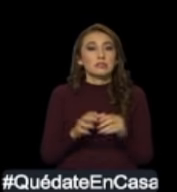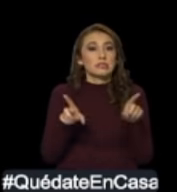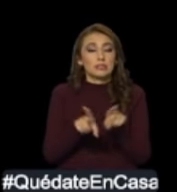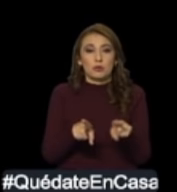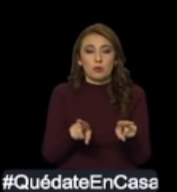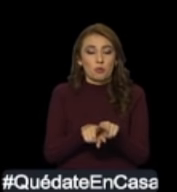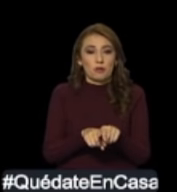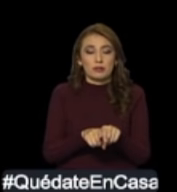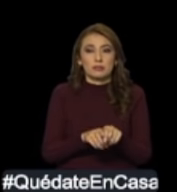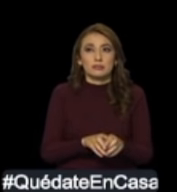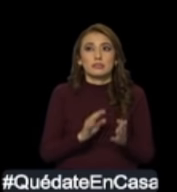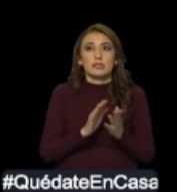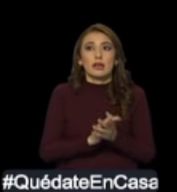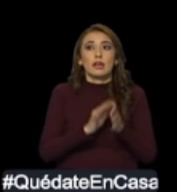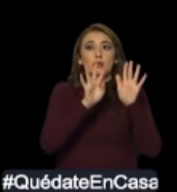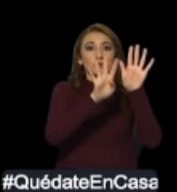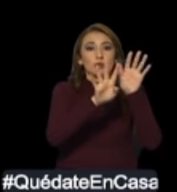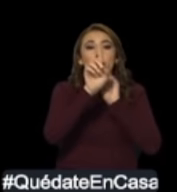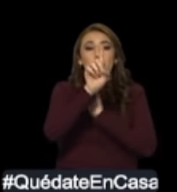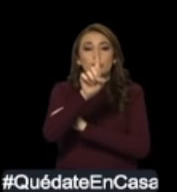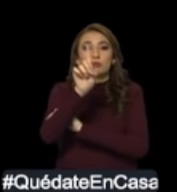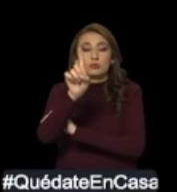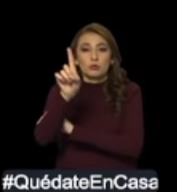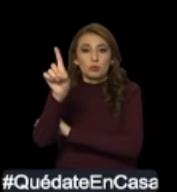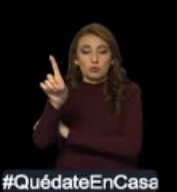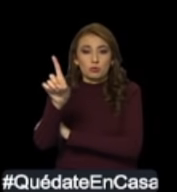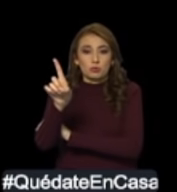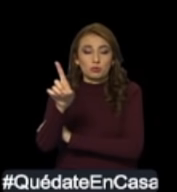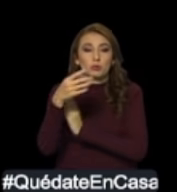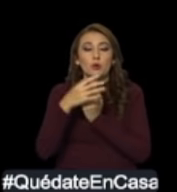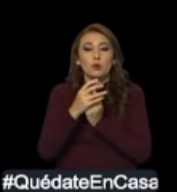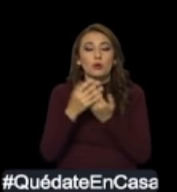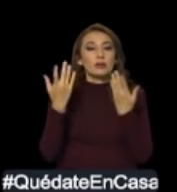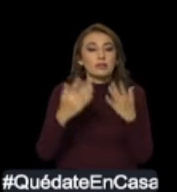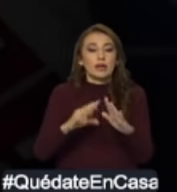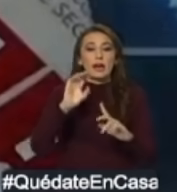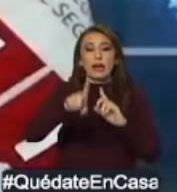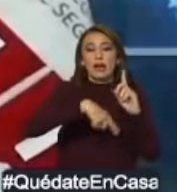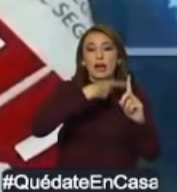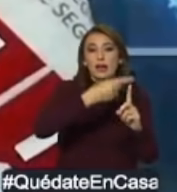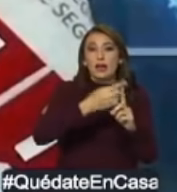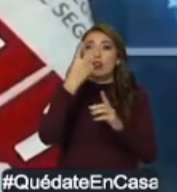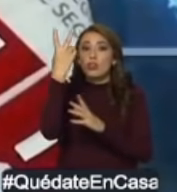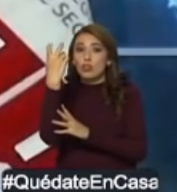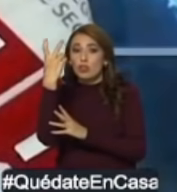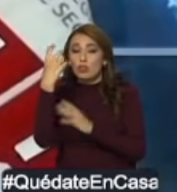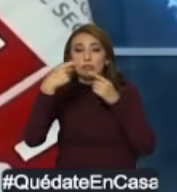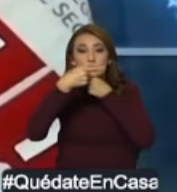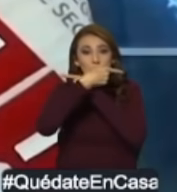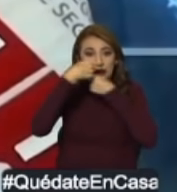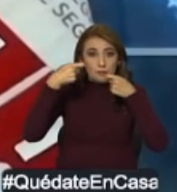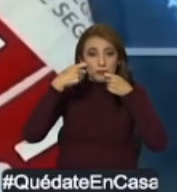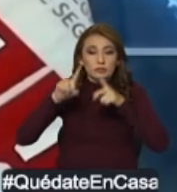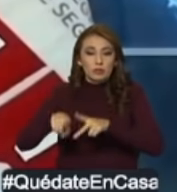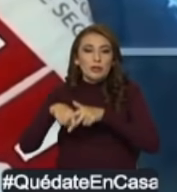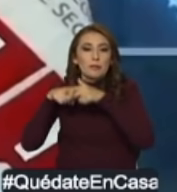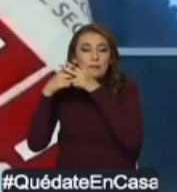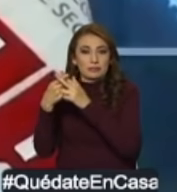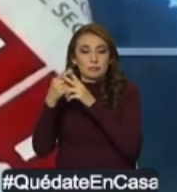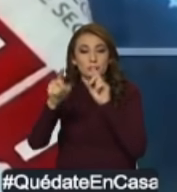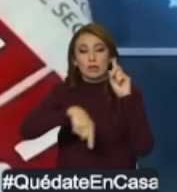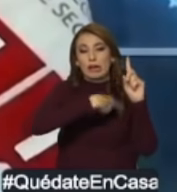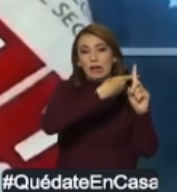respecta al ECU 911, hemos hecho nosotros desde el 12 de marzo que empezó, obviamente, la crisis sanitaria hasta el 28 de